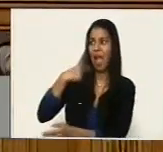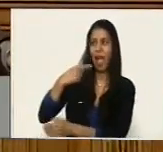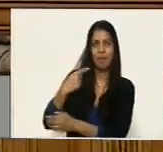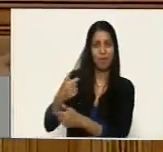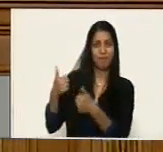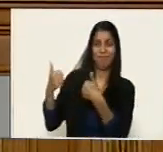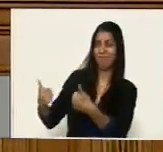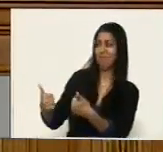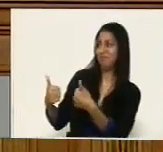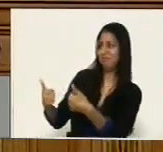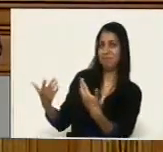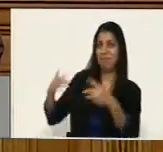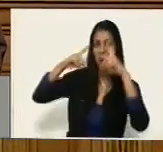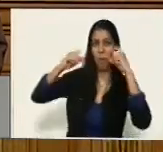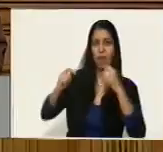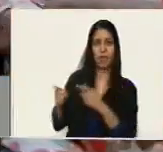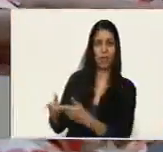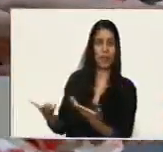que lo han dicho?